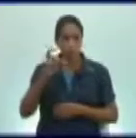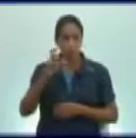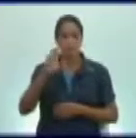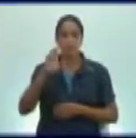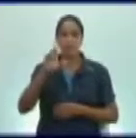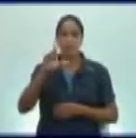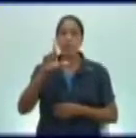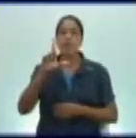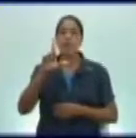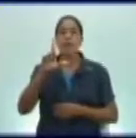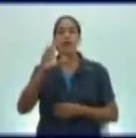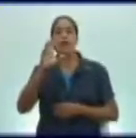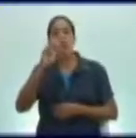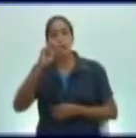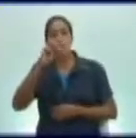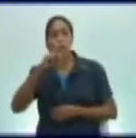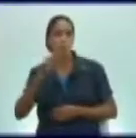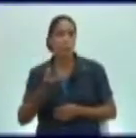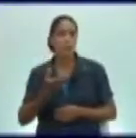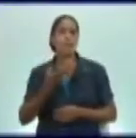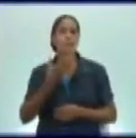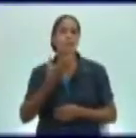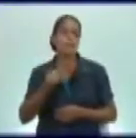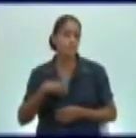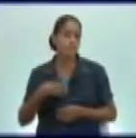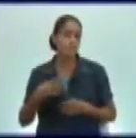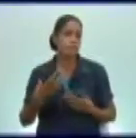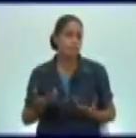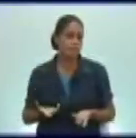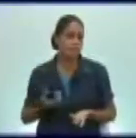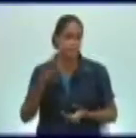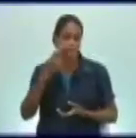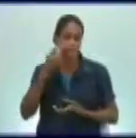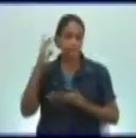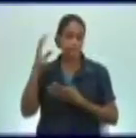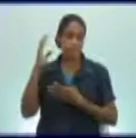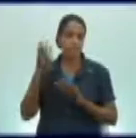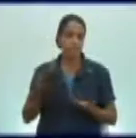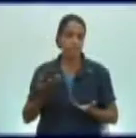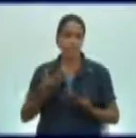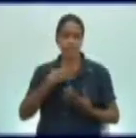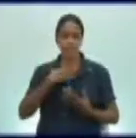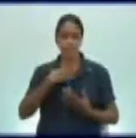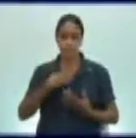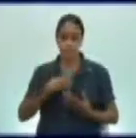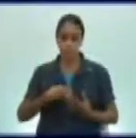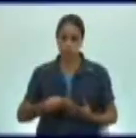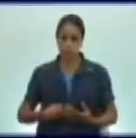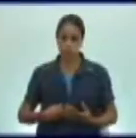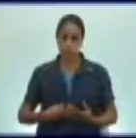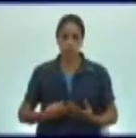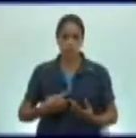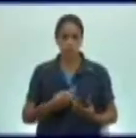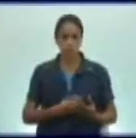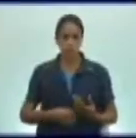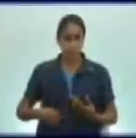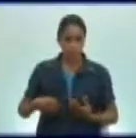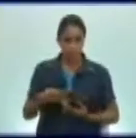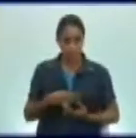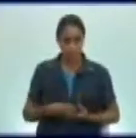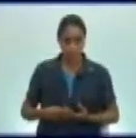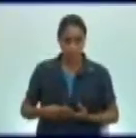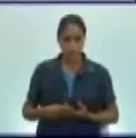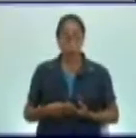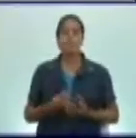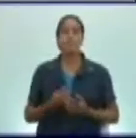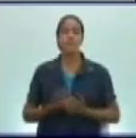celoma es la cavidad formada entre la pared del cuerpo y el tubo digestivo tapizada por